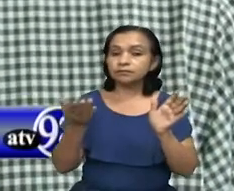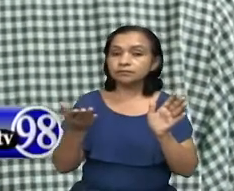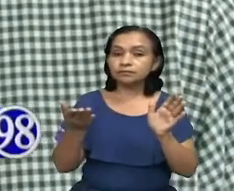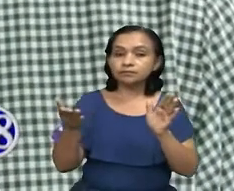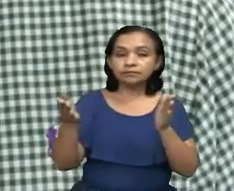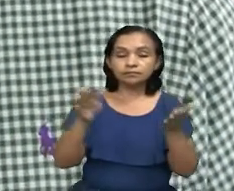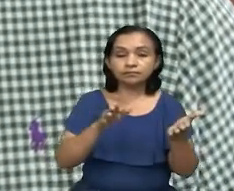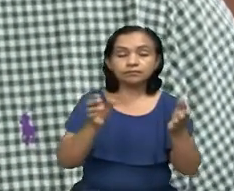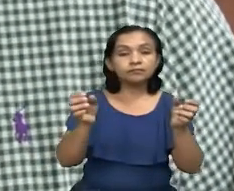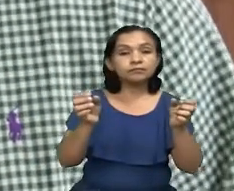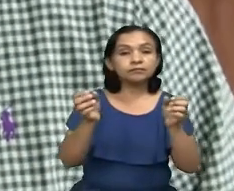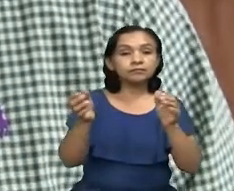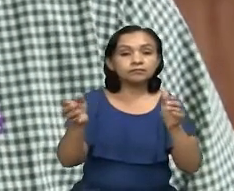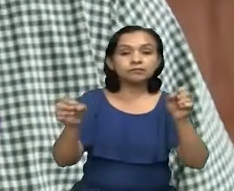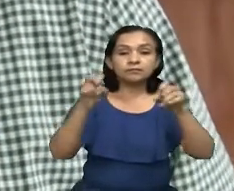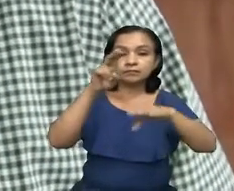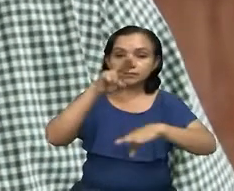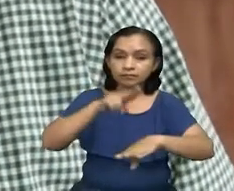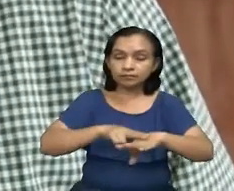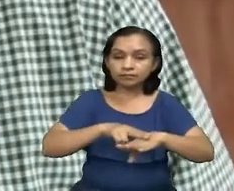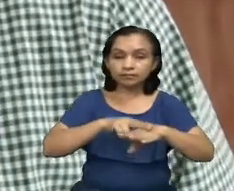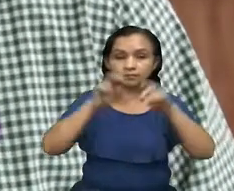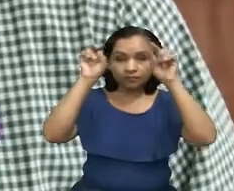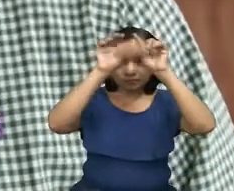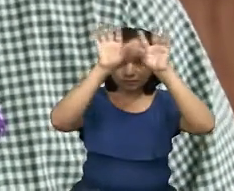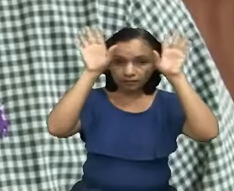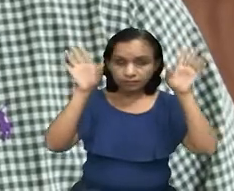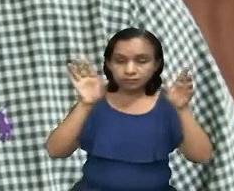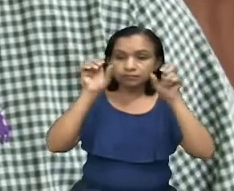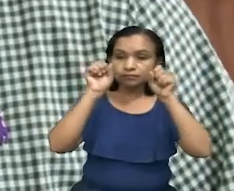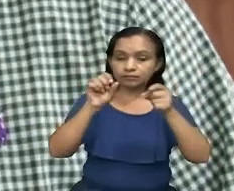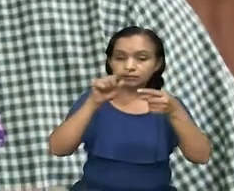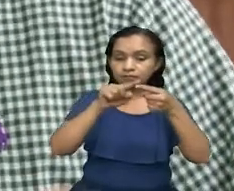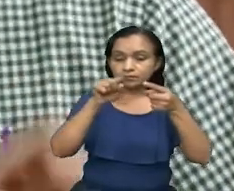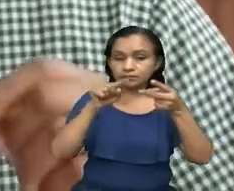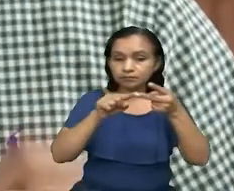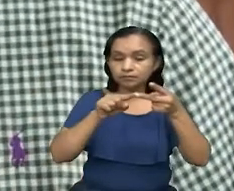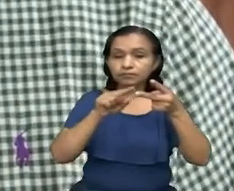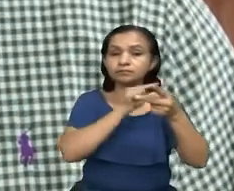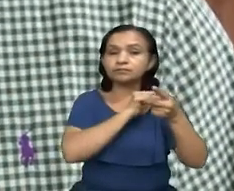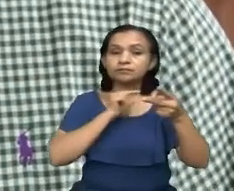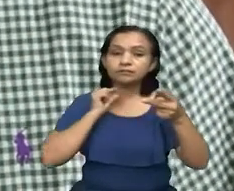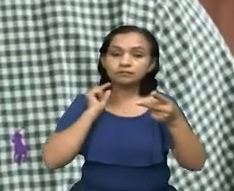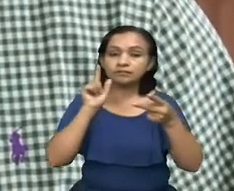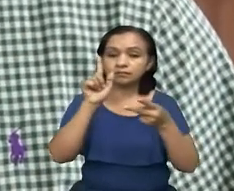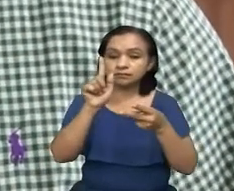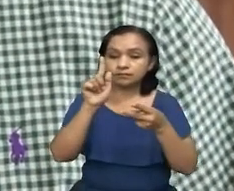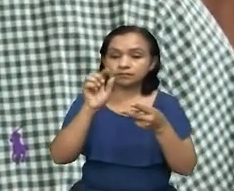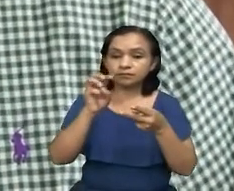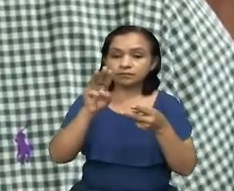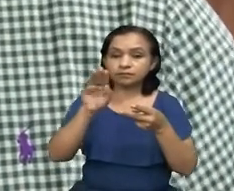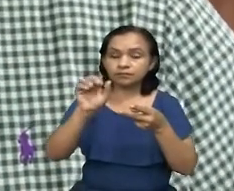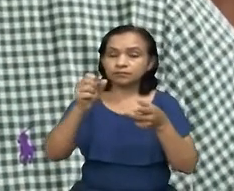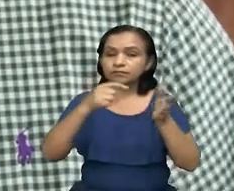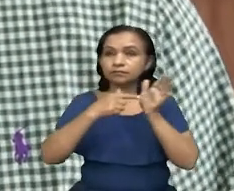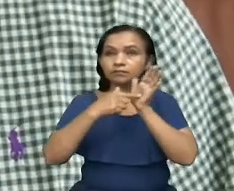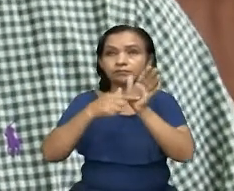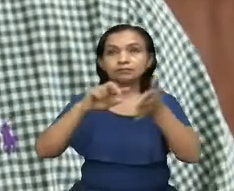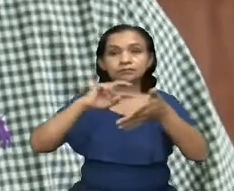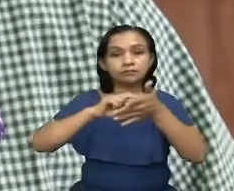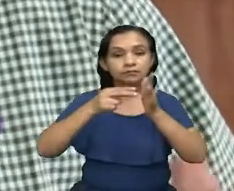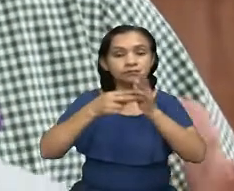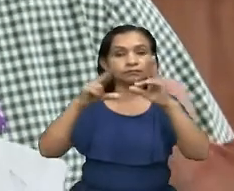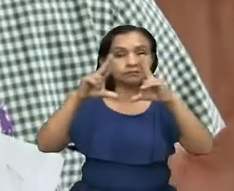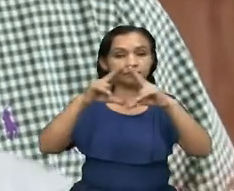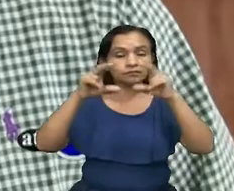al cacique Dirian Heng y al presbítero Tomás Ruiz. Como ejemplo de lo que ha significado para los